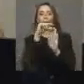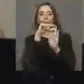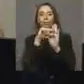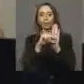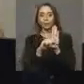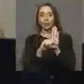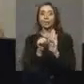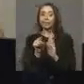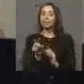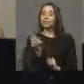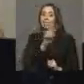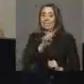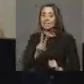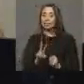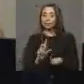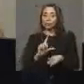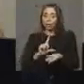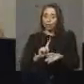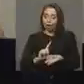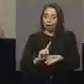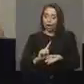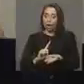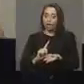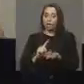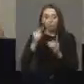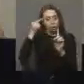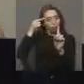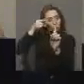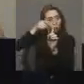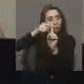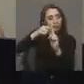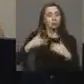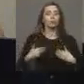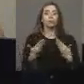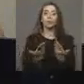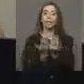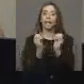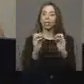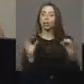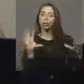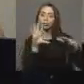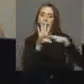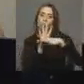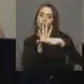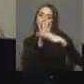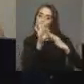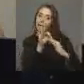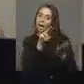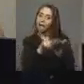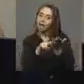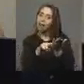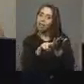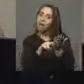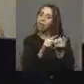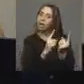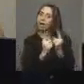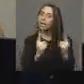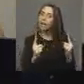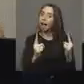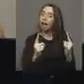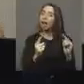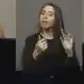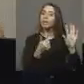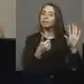Estos servicios locales deberán centrarse en brindar una educación acorde con la realidad de cada una de las